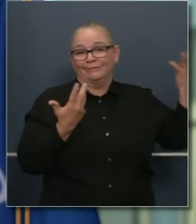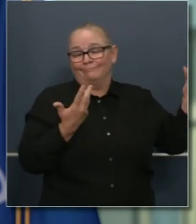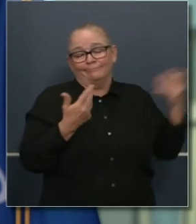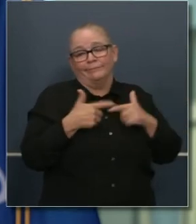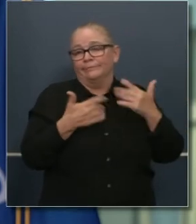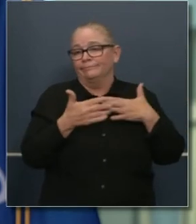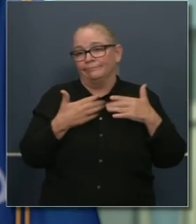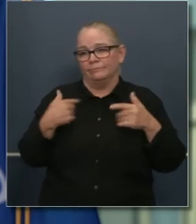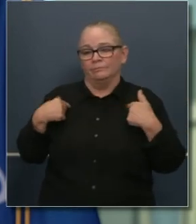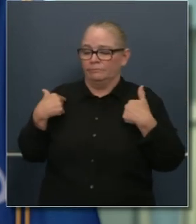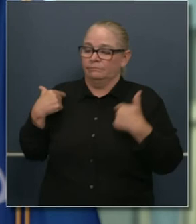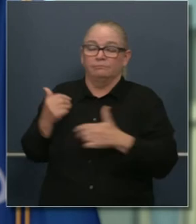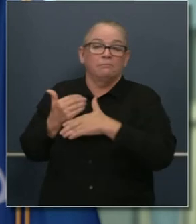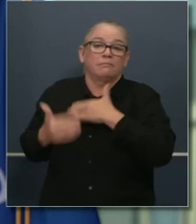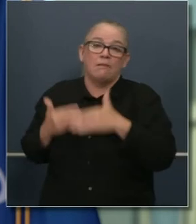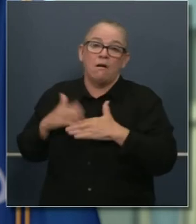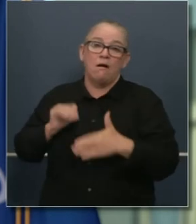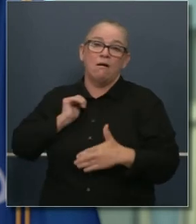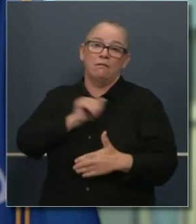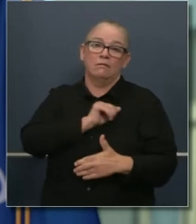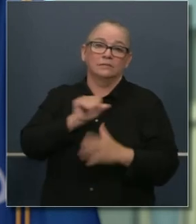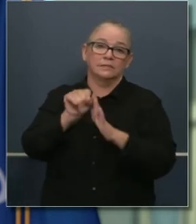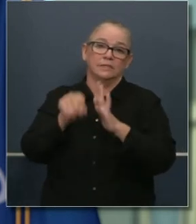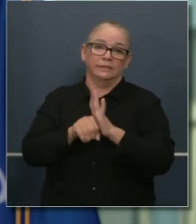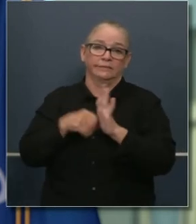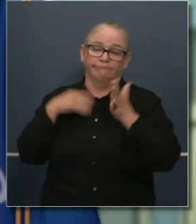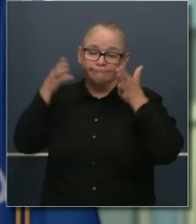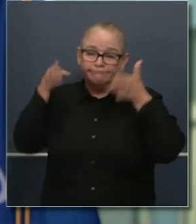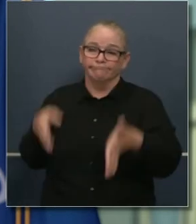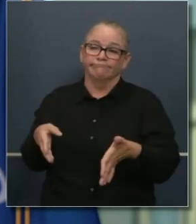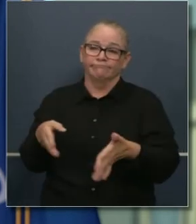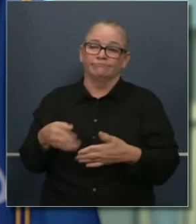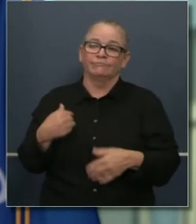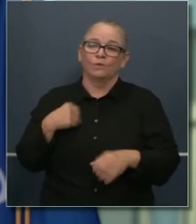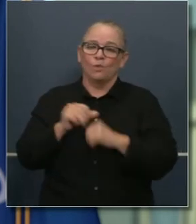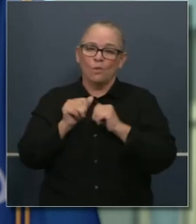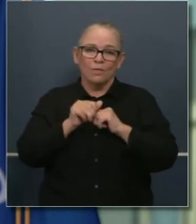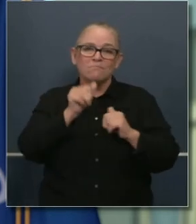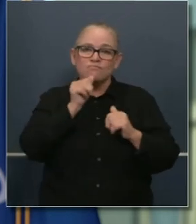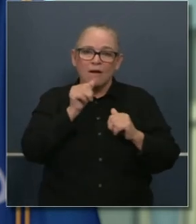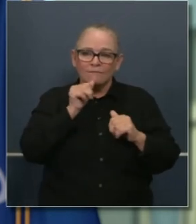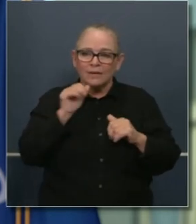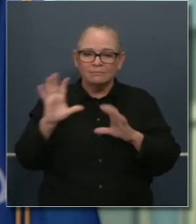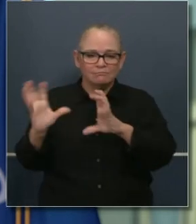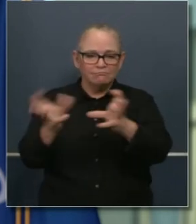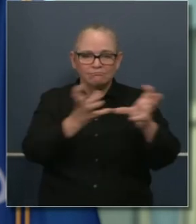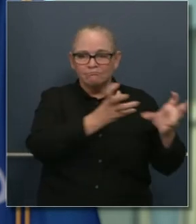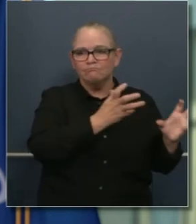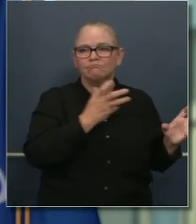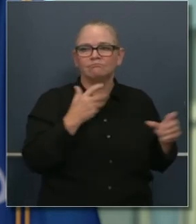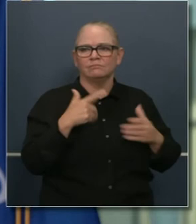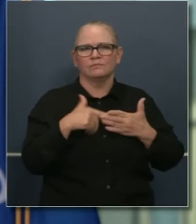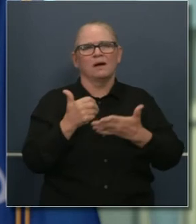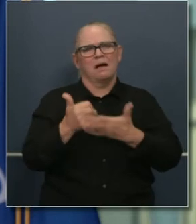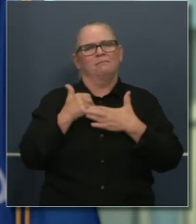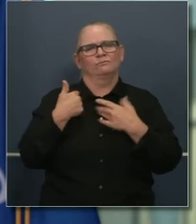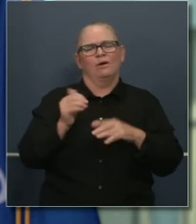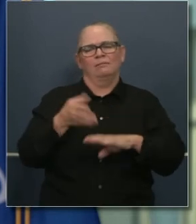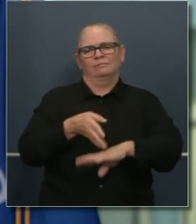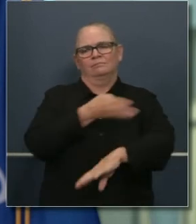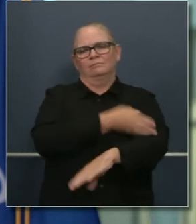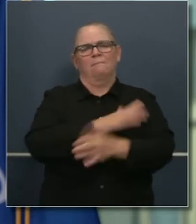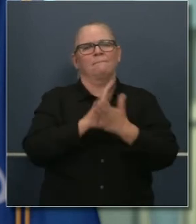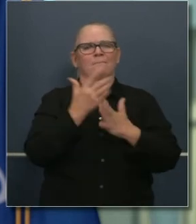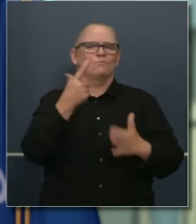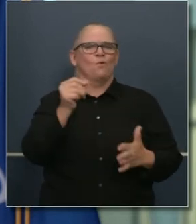progreso por debajo de todo eso trabajando un nivel subnacional y con el sector privado para avanzar esta causa